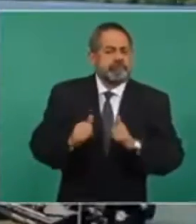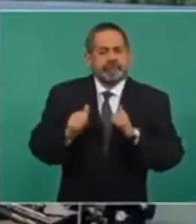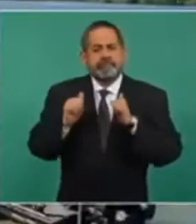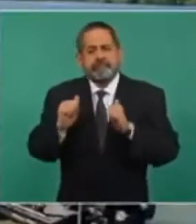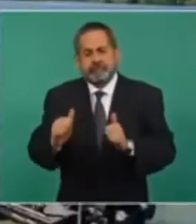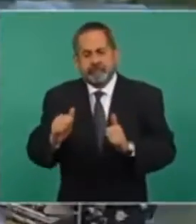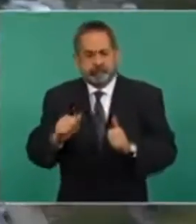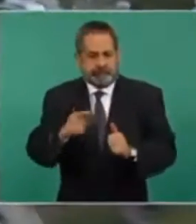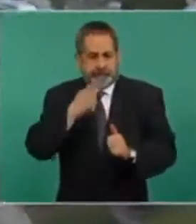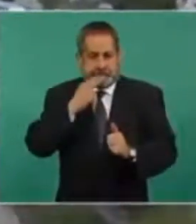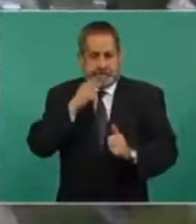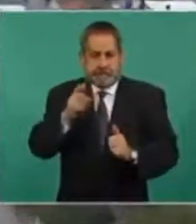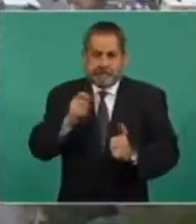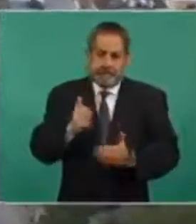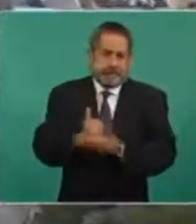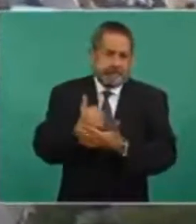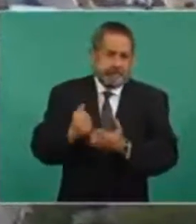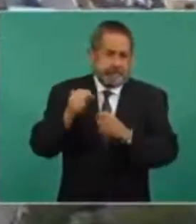aprovechar mejor el agua.